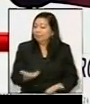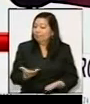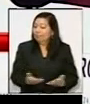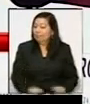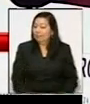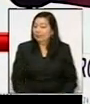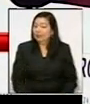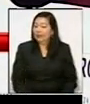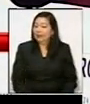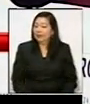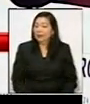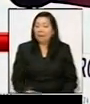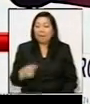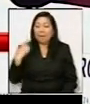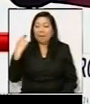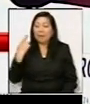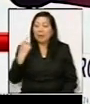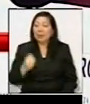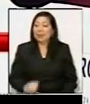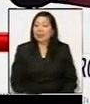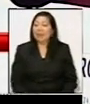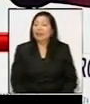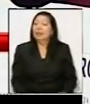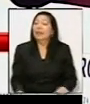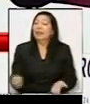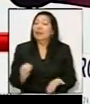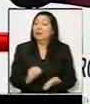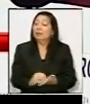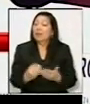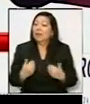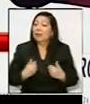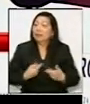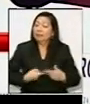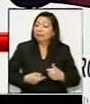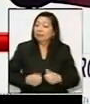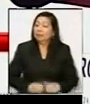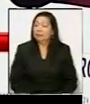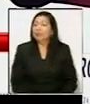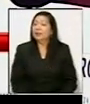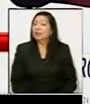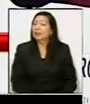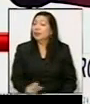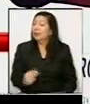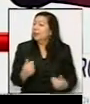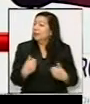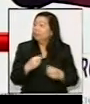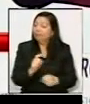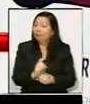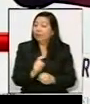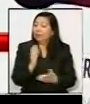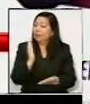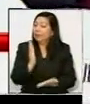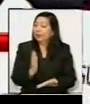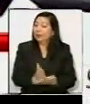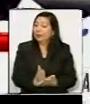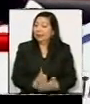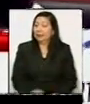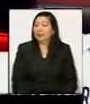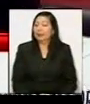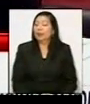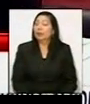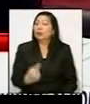política además debemos recordar que el congreso la república no tiene capacidad de sanción penal